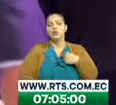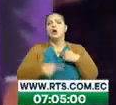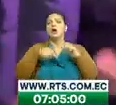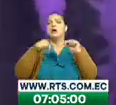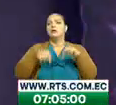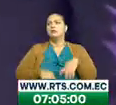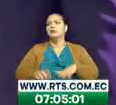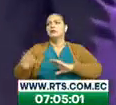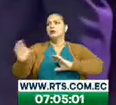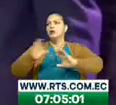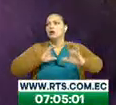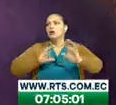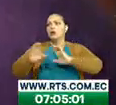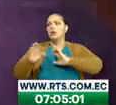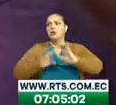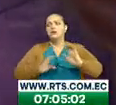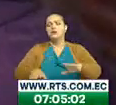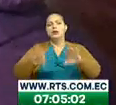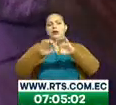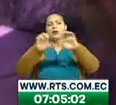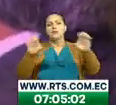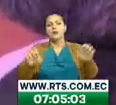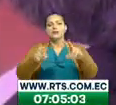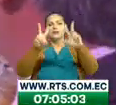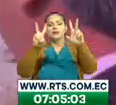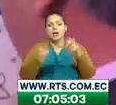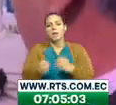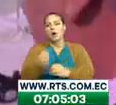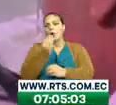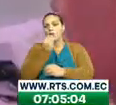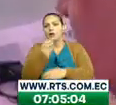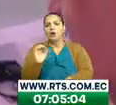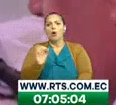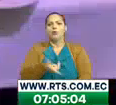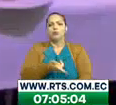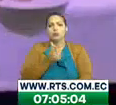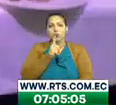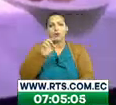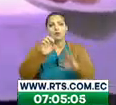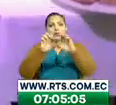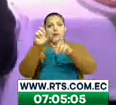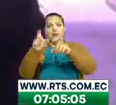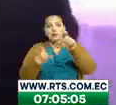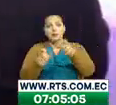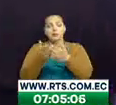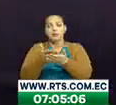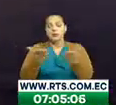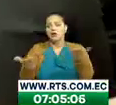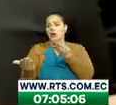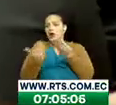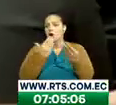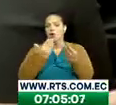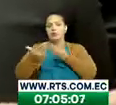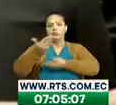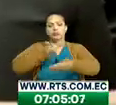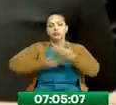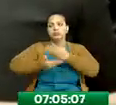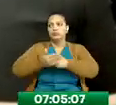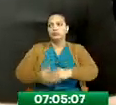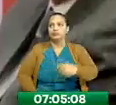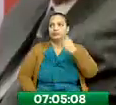alimentos y bebidas, quienes han expresado su confianza para invertir en el país. Este es el caso de Jay